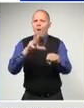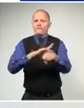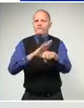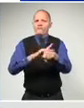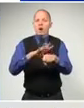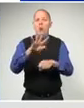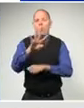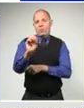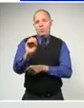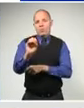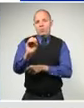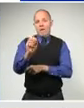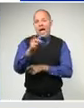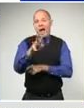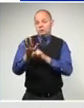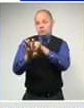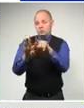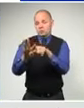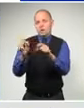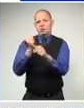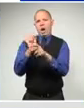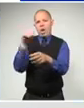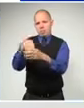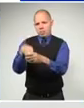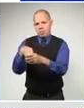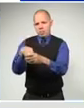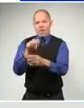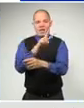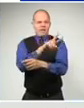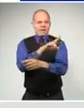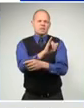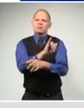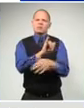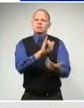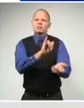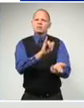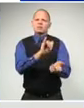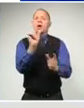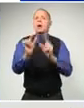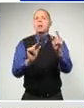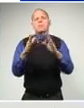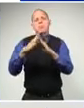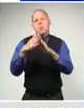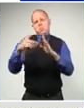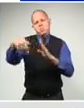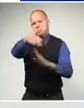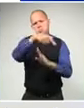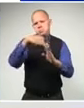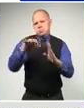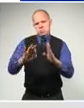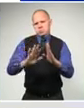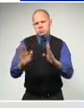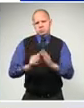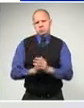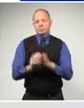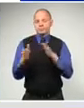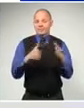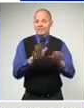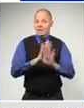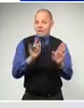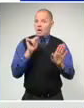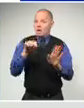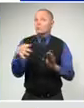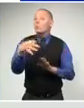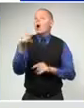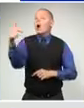ellos 14 trabajadores y 26 casos de la comunidad. Esta es la situación de Hawái